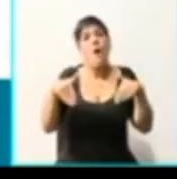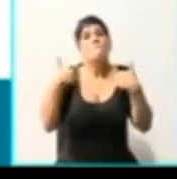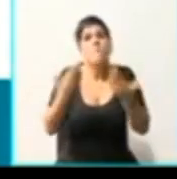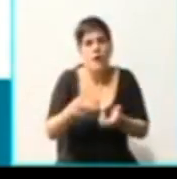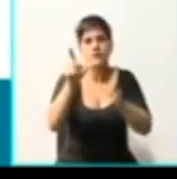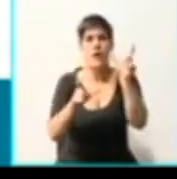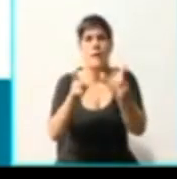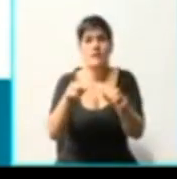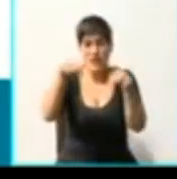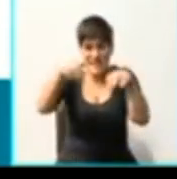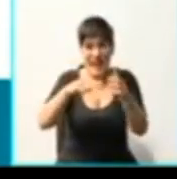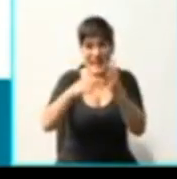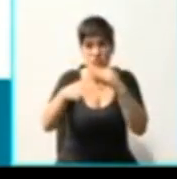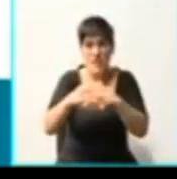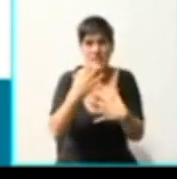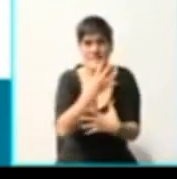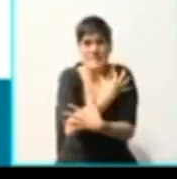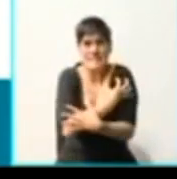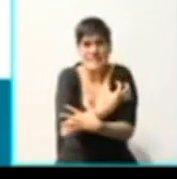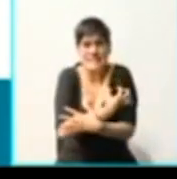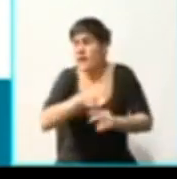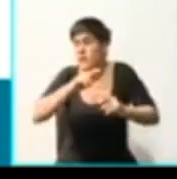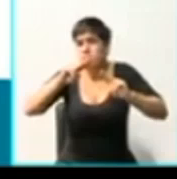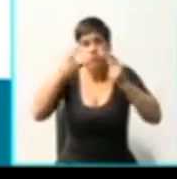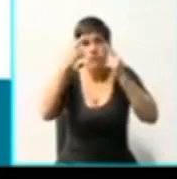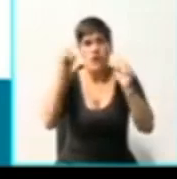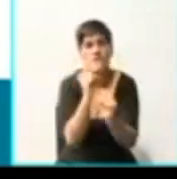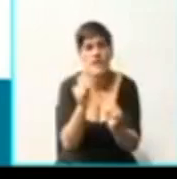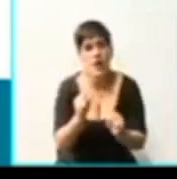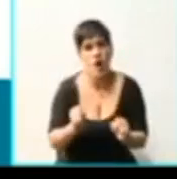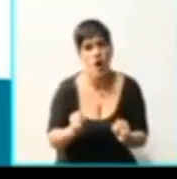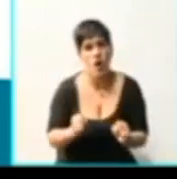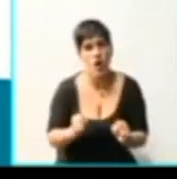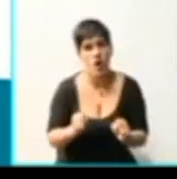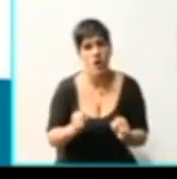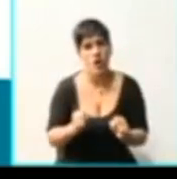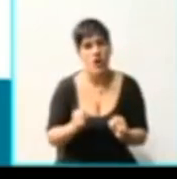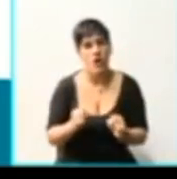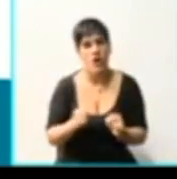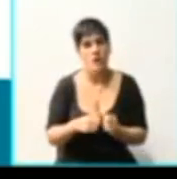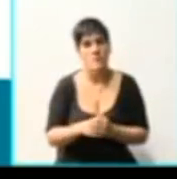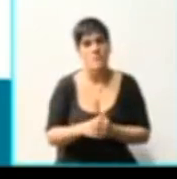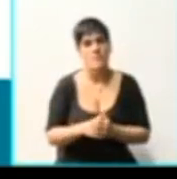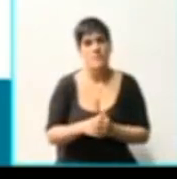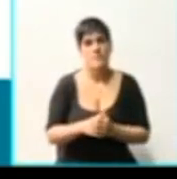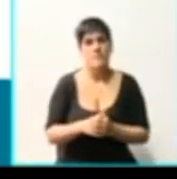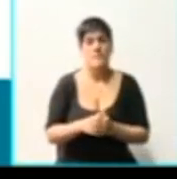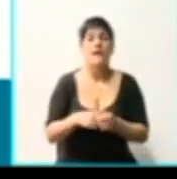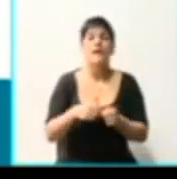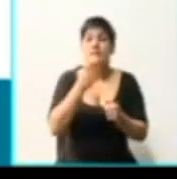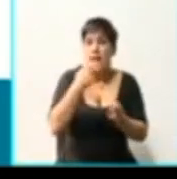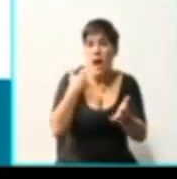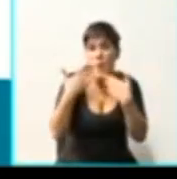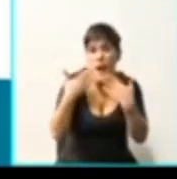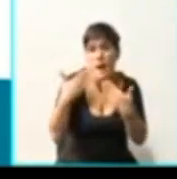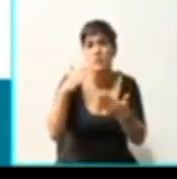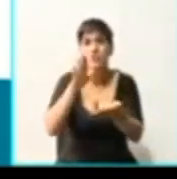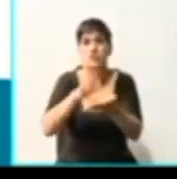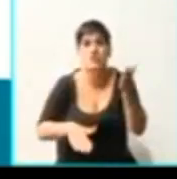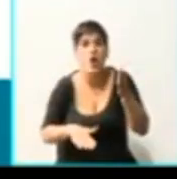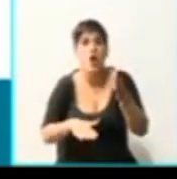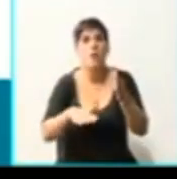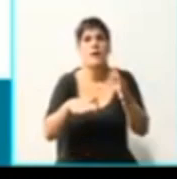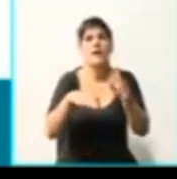en esta ciudad. Y cuando ese tema recorre todos los diálogos, horas de